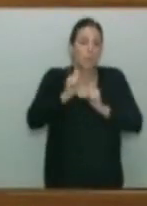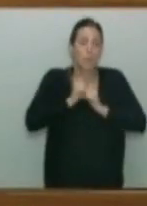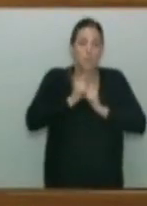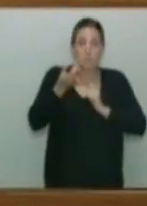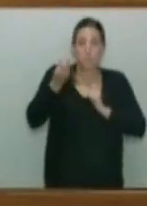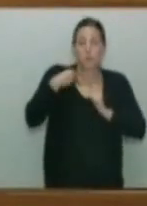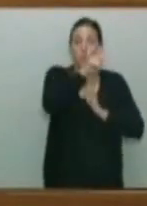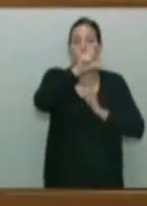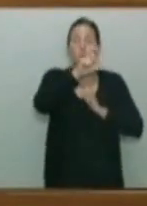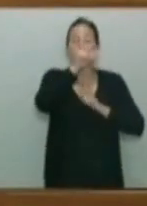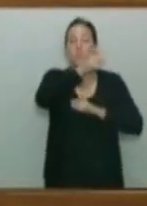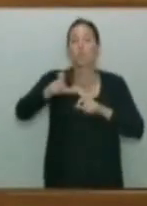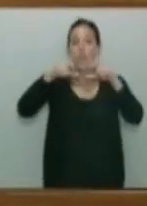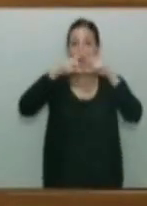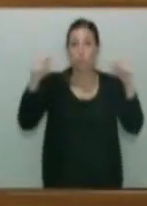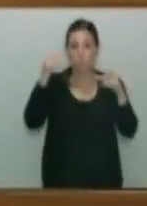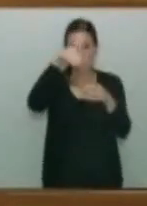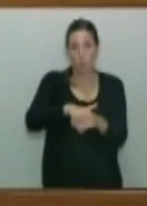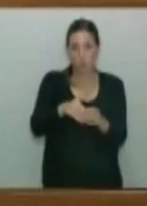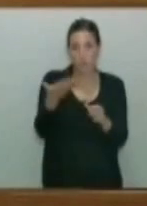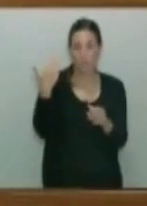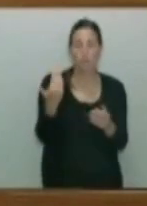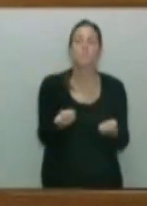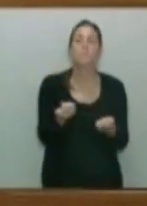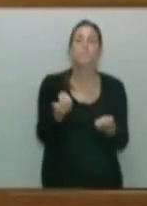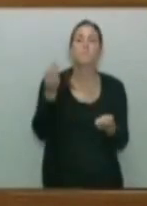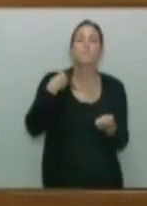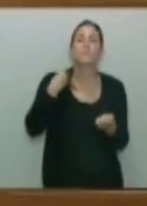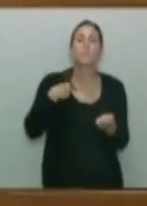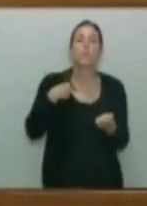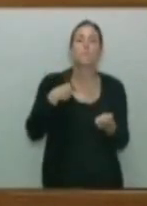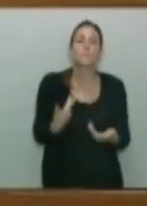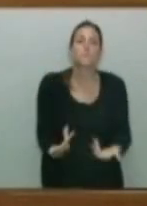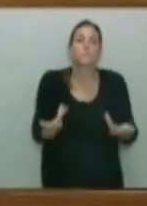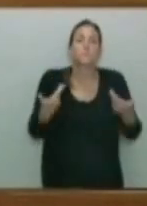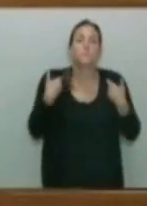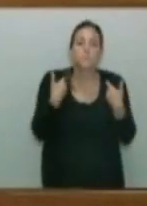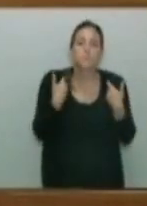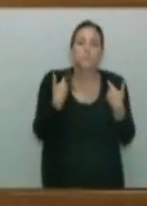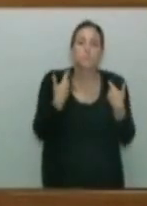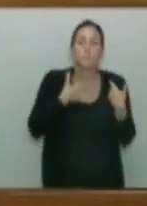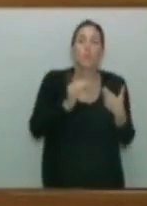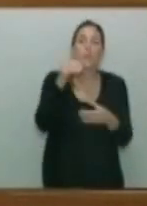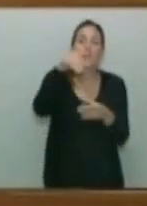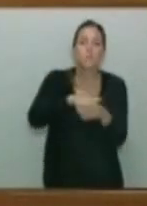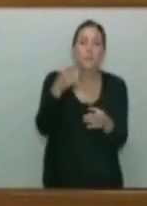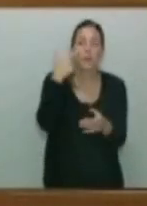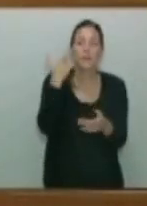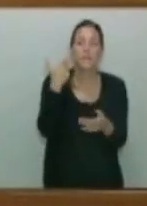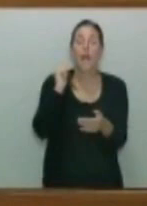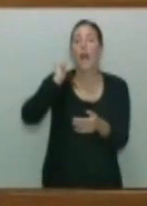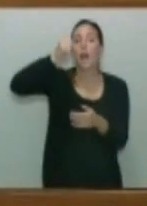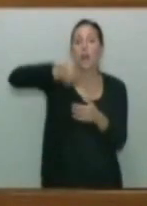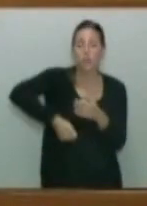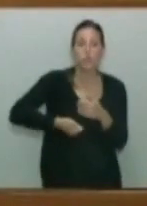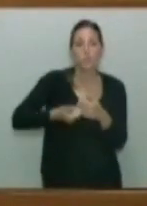hoy. No los del pasado, sino los de hoy. Y además tenemos la legitimidad de saber qué efectos ha producido a lo largo de todos estos años